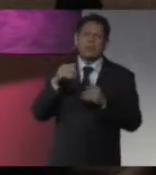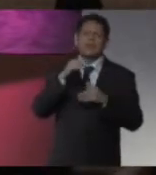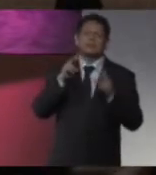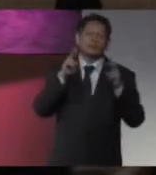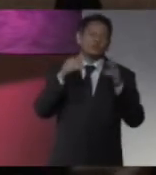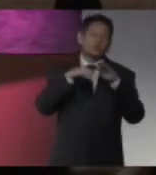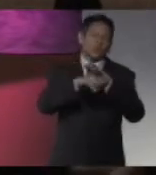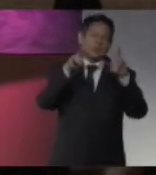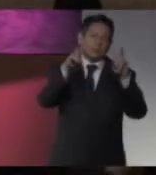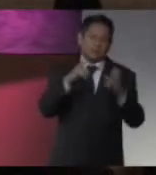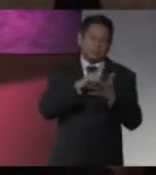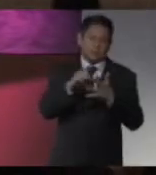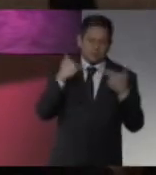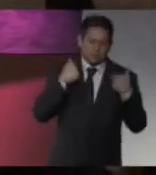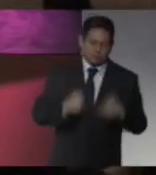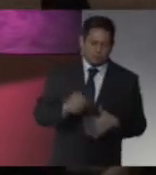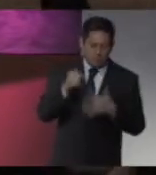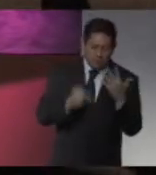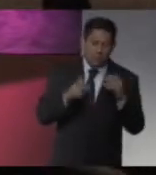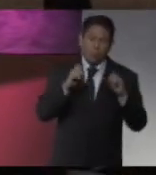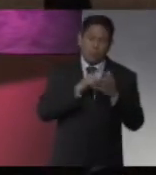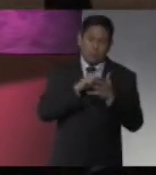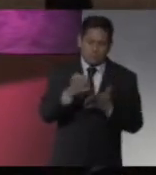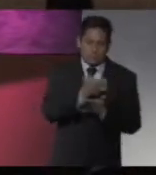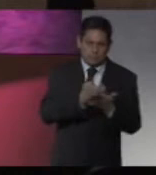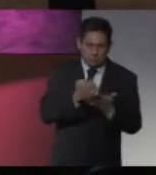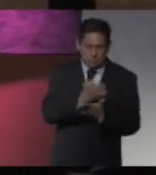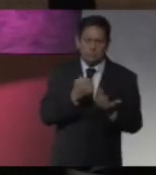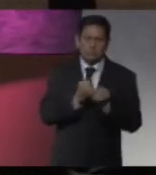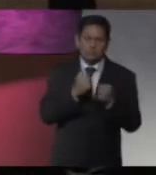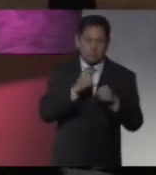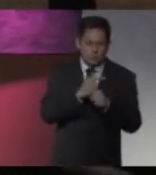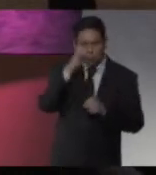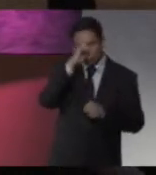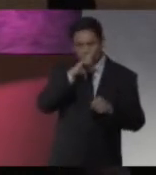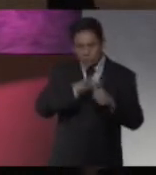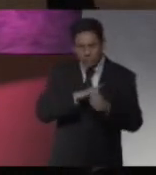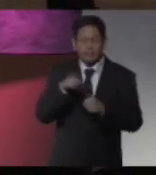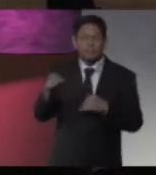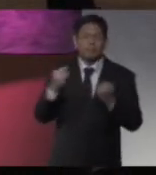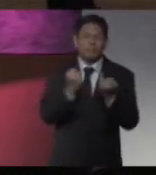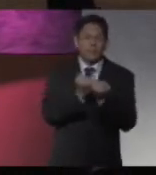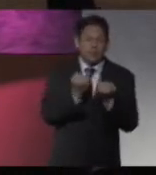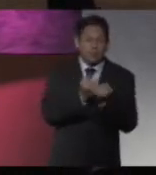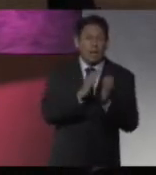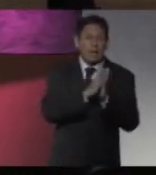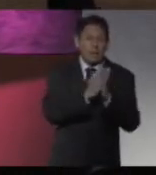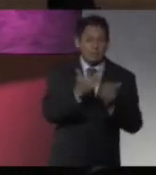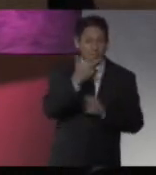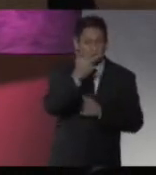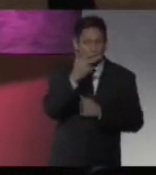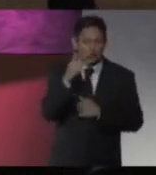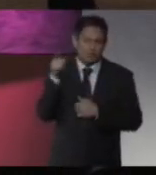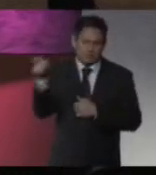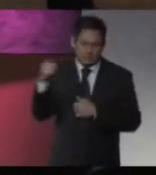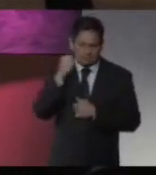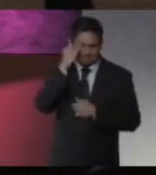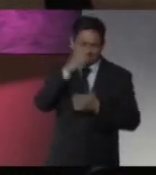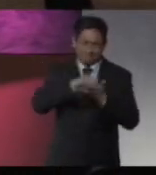especial énfasis en derechos económicos, sociales y culturales, coautor y coordinador de 8 libros sobre derechos